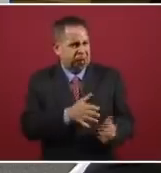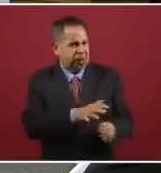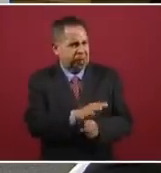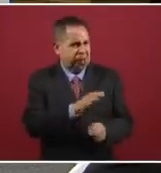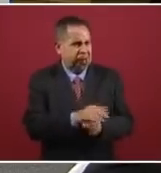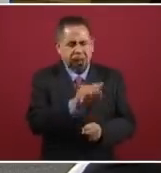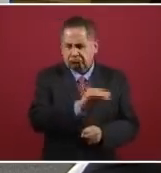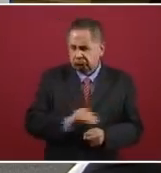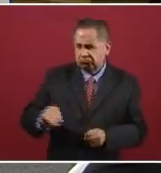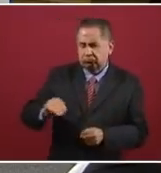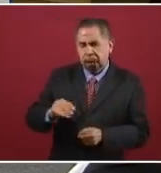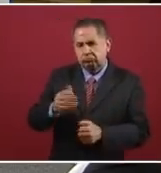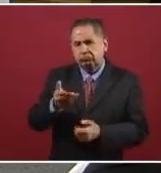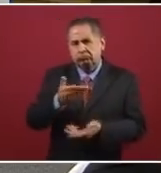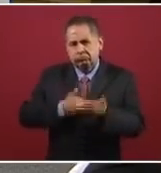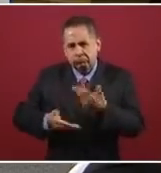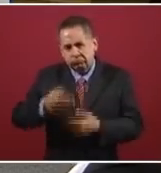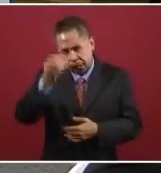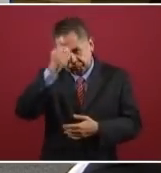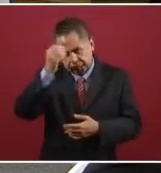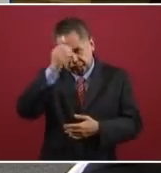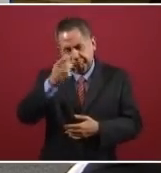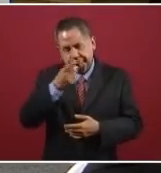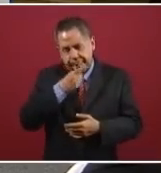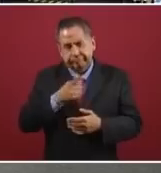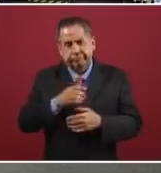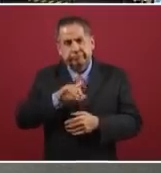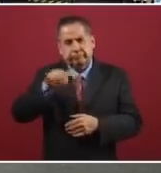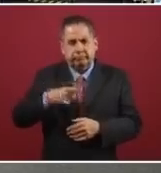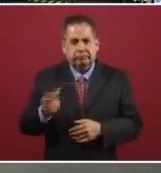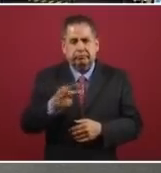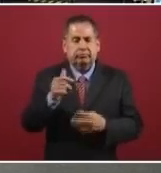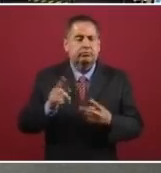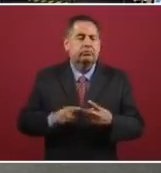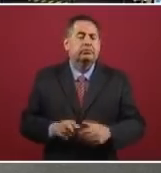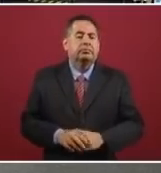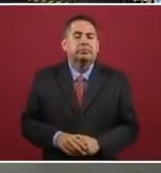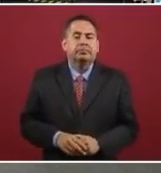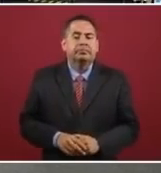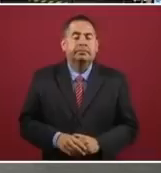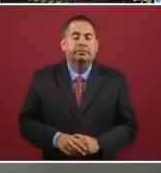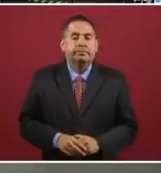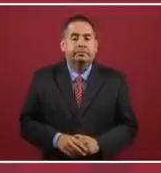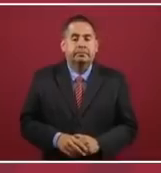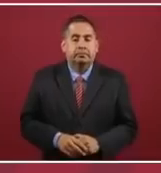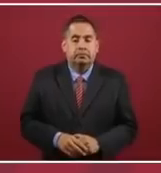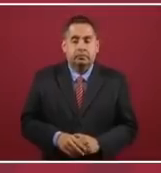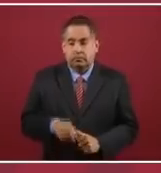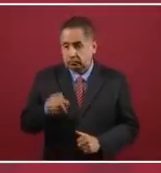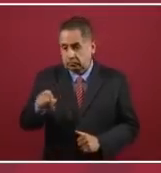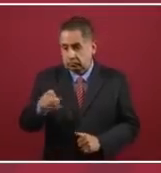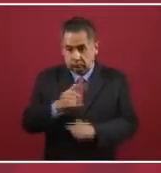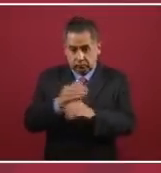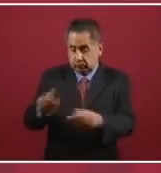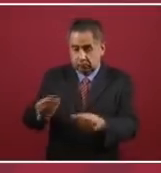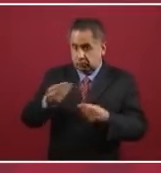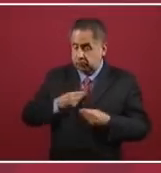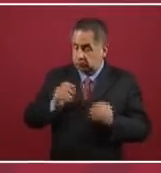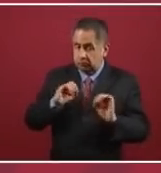¿Qué opinión le merece? Si me contesta, y después le hago una pregunta. Siguiente. Bueno, no tengo esa información.